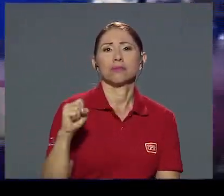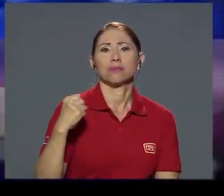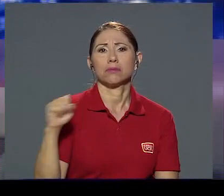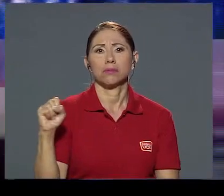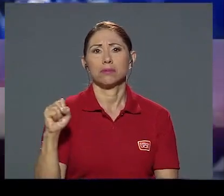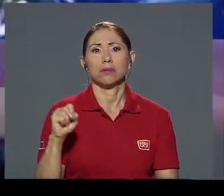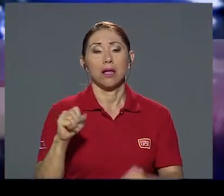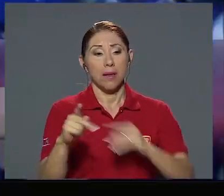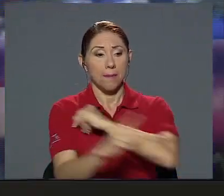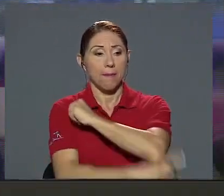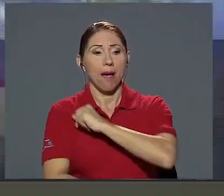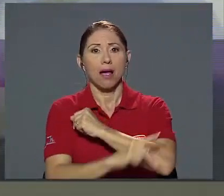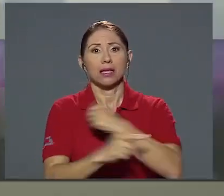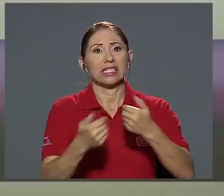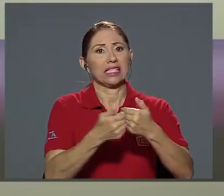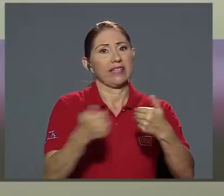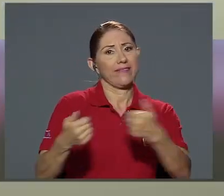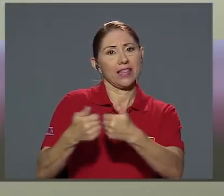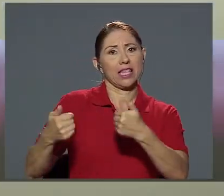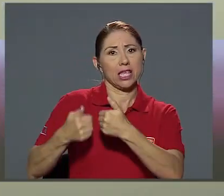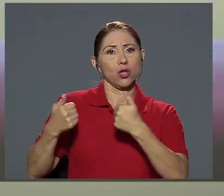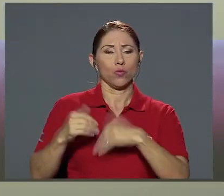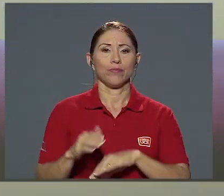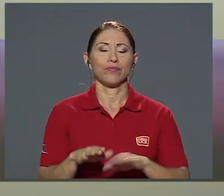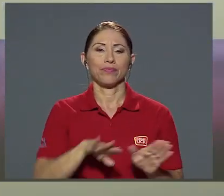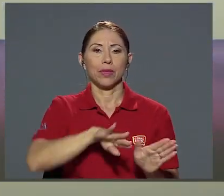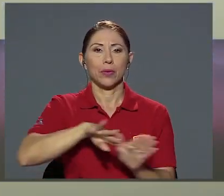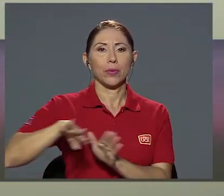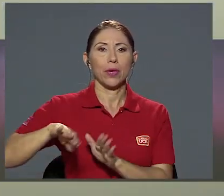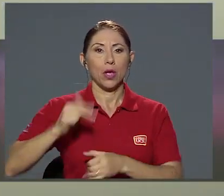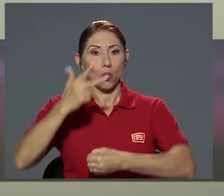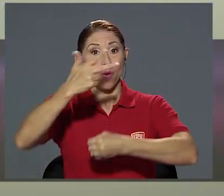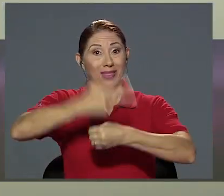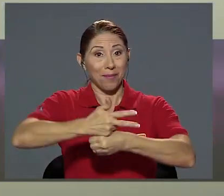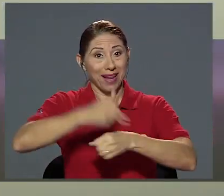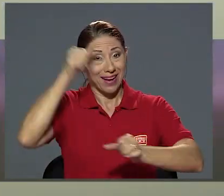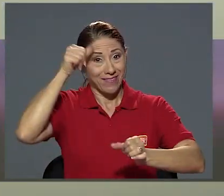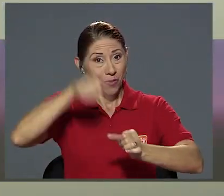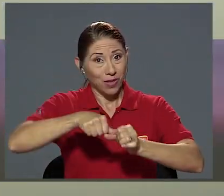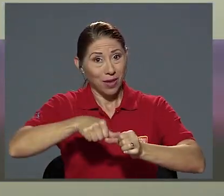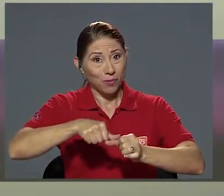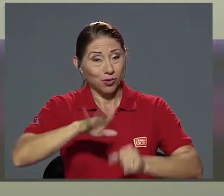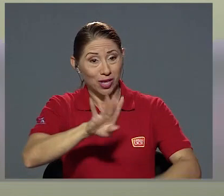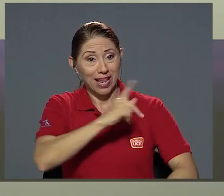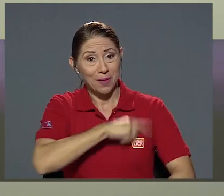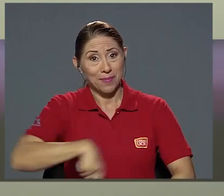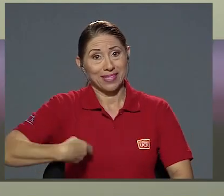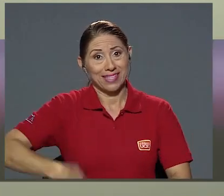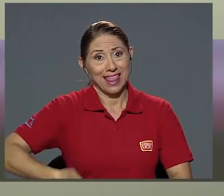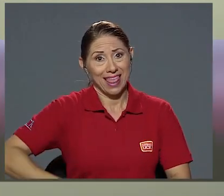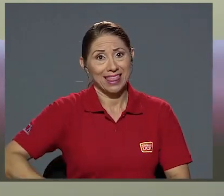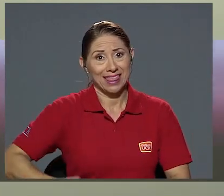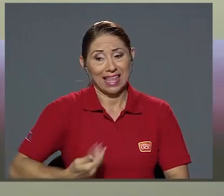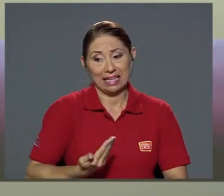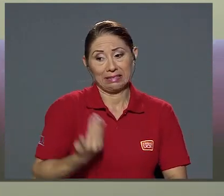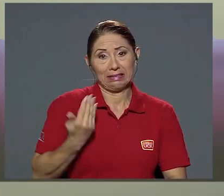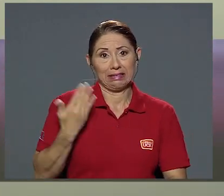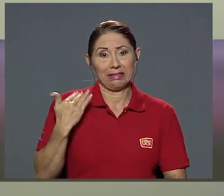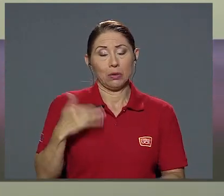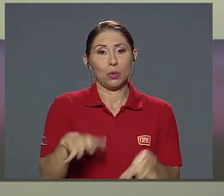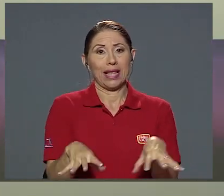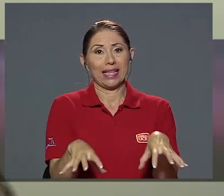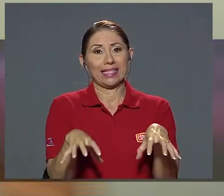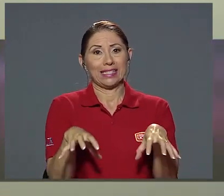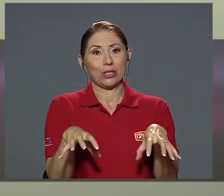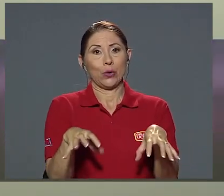sociedad bastante dividida. En el caso de Guatemala, recordemos que el presidente sale de una tensión en la